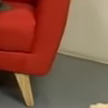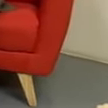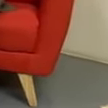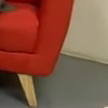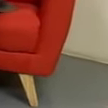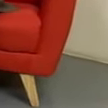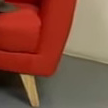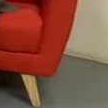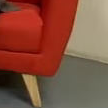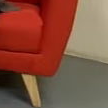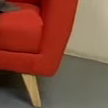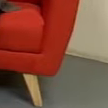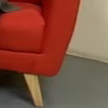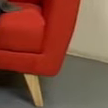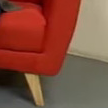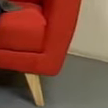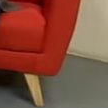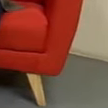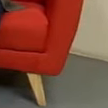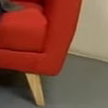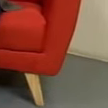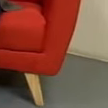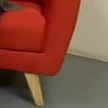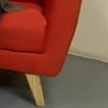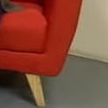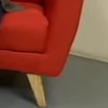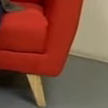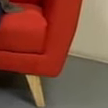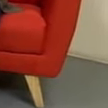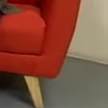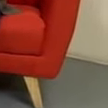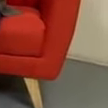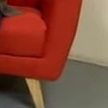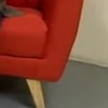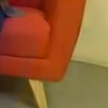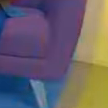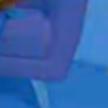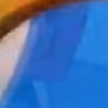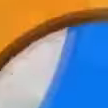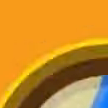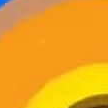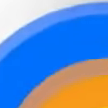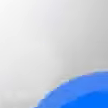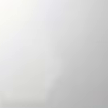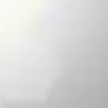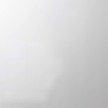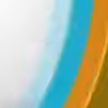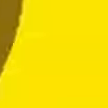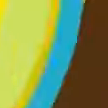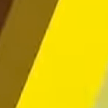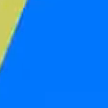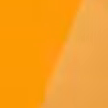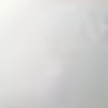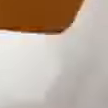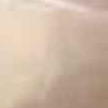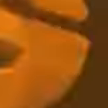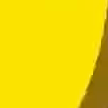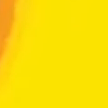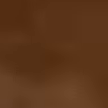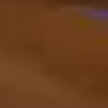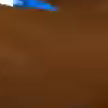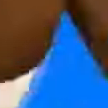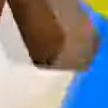esto es una necesidad en estos momentos que estamos viviendo. 8 de la mañana, aquí en Café Nacional. Sin apuros, Costa